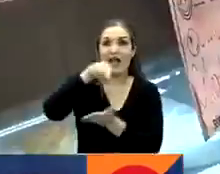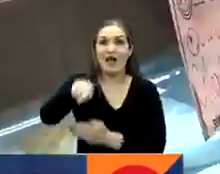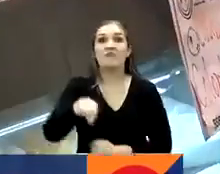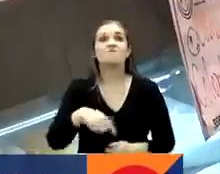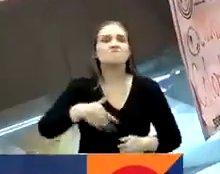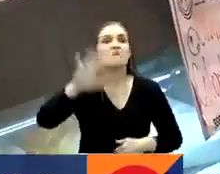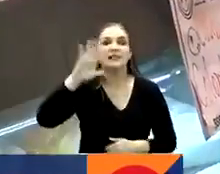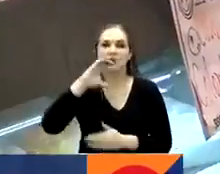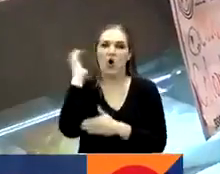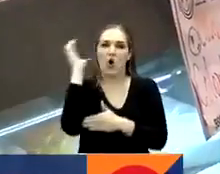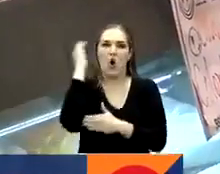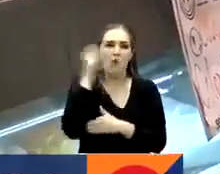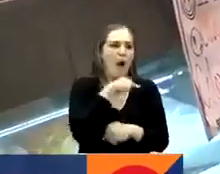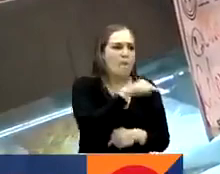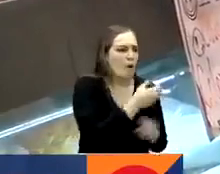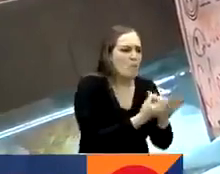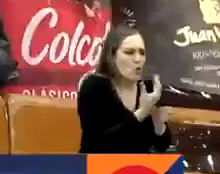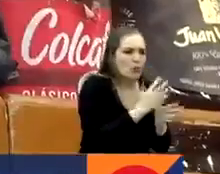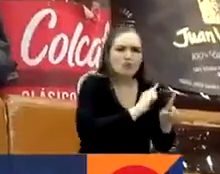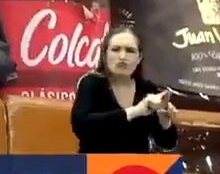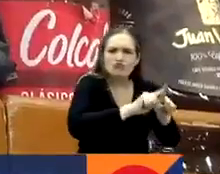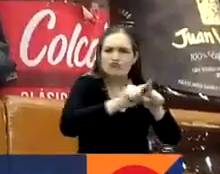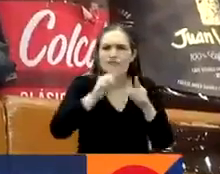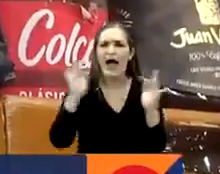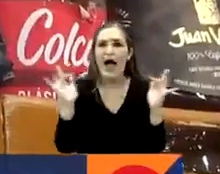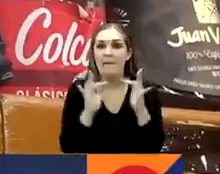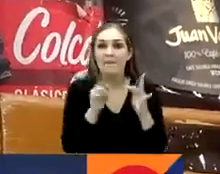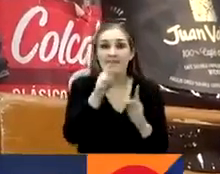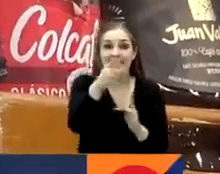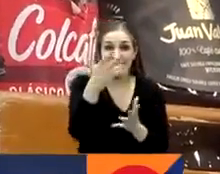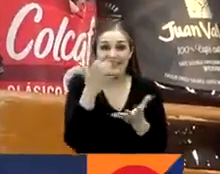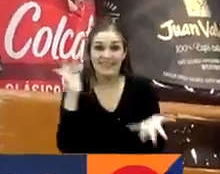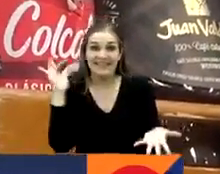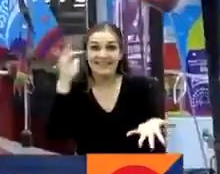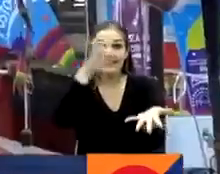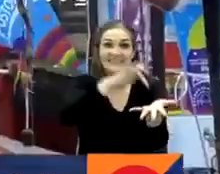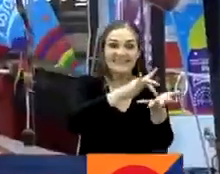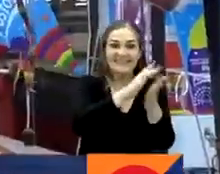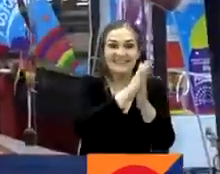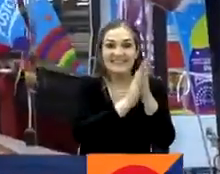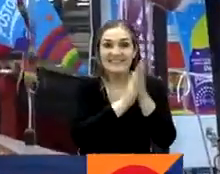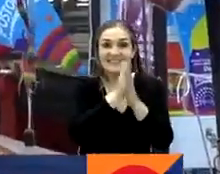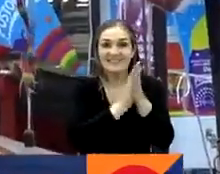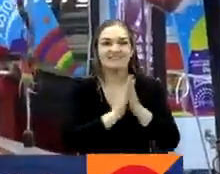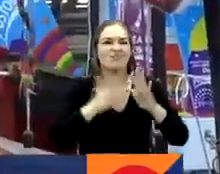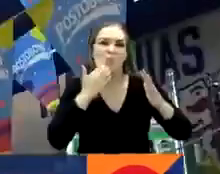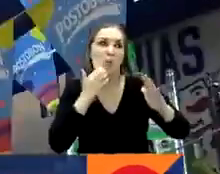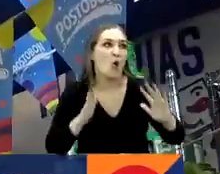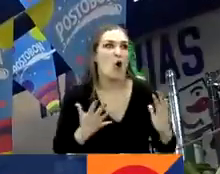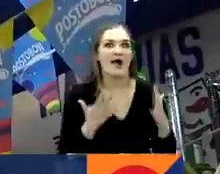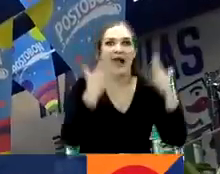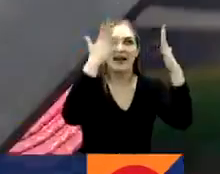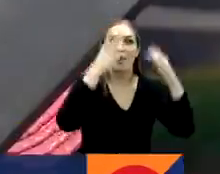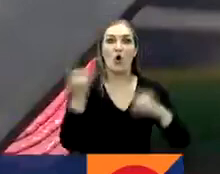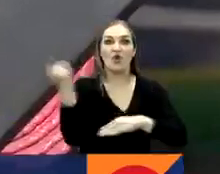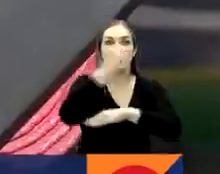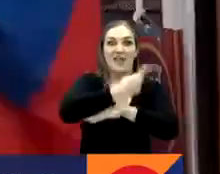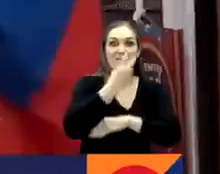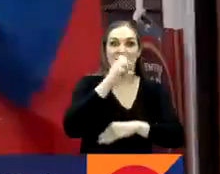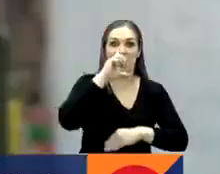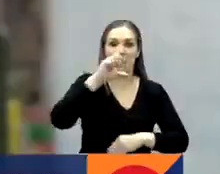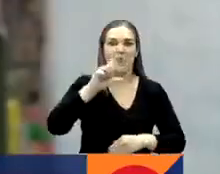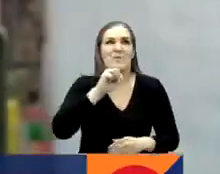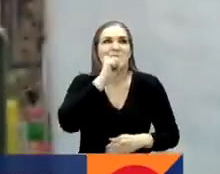venden productos colombianos. Y si usted quiere profundizar en estas raíces, puede pasar en tiempos de carnavales o el Día de la Independencia.